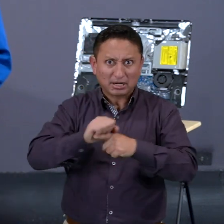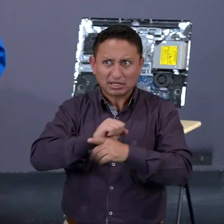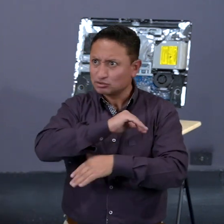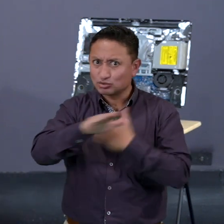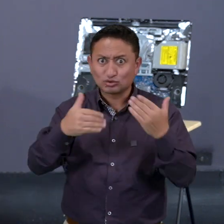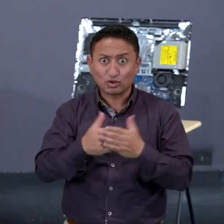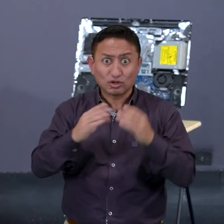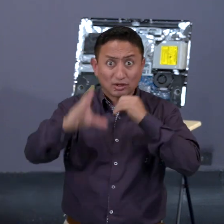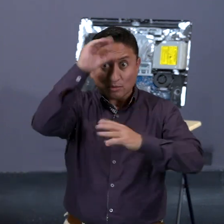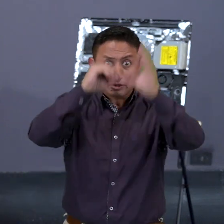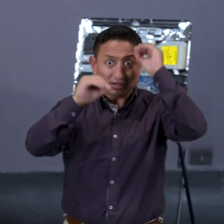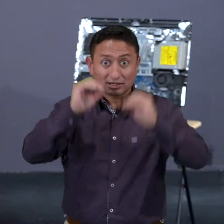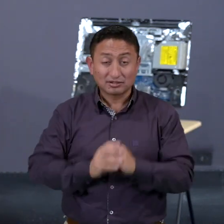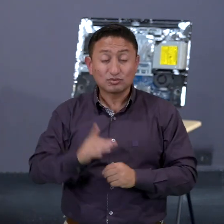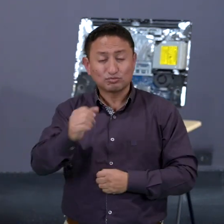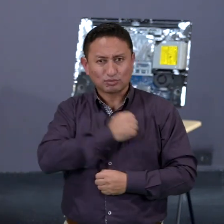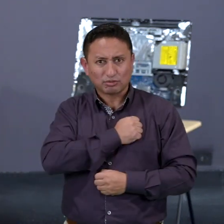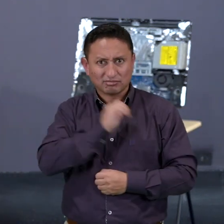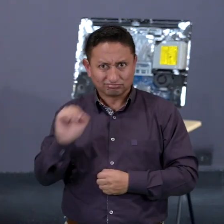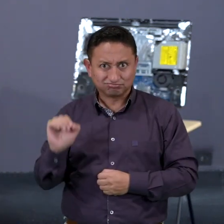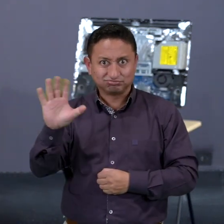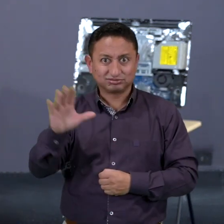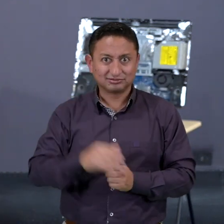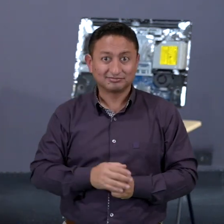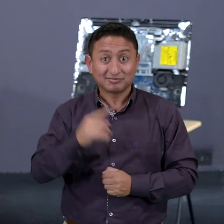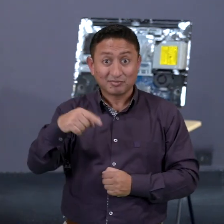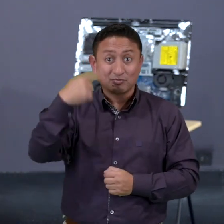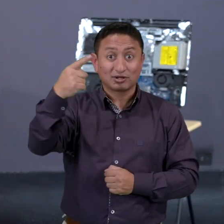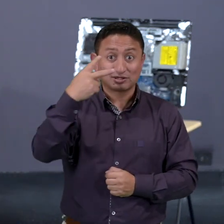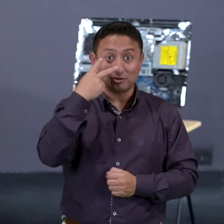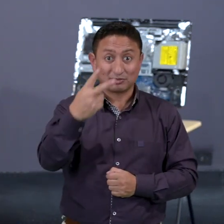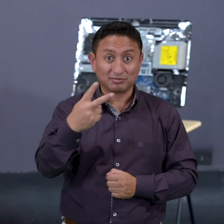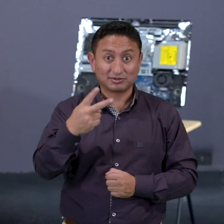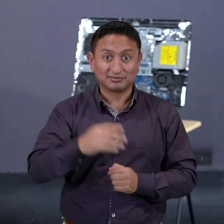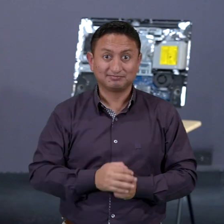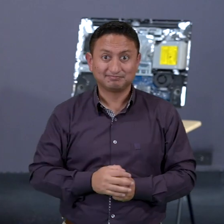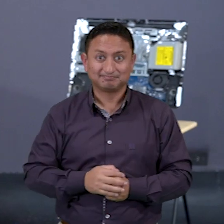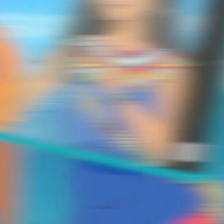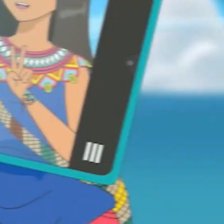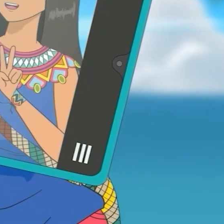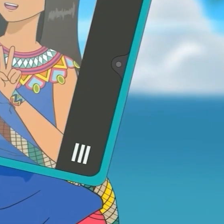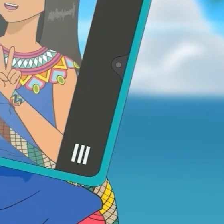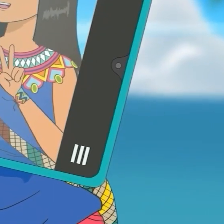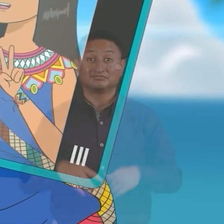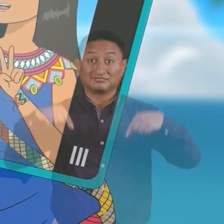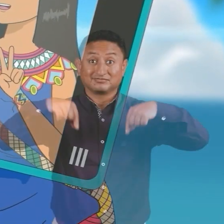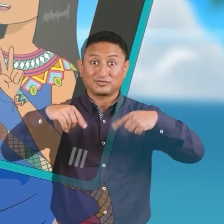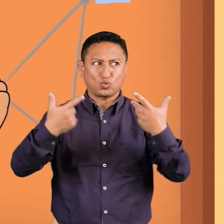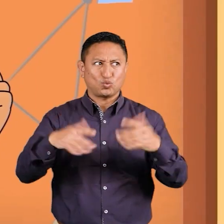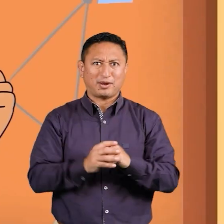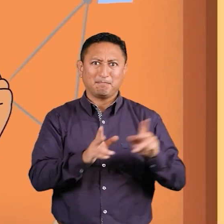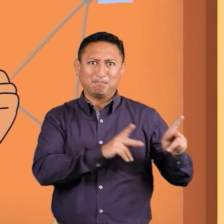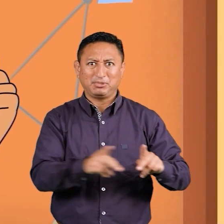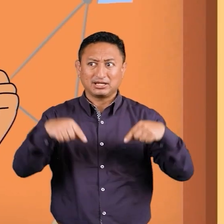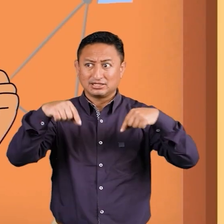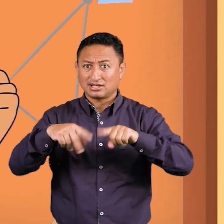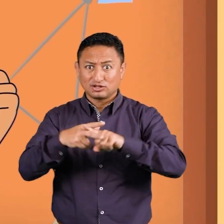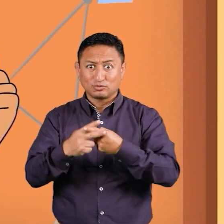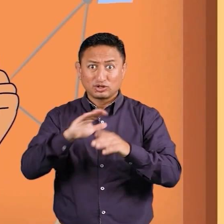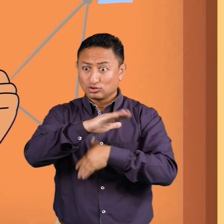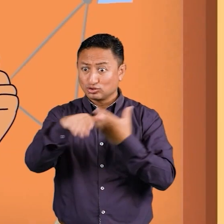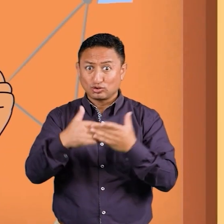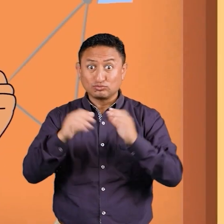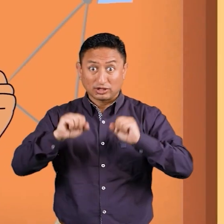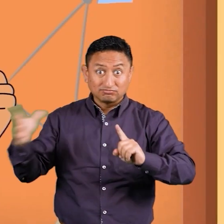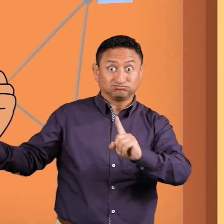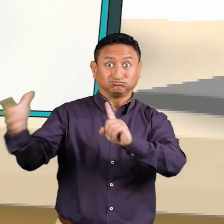práctica todo lo aprendido y construir su propia linterna. Nos vemos en la próxima clase. Tenemos grandes planes y las herramientas